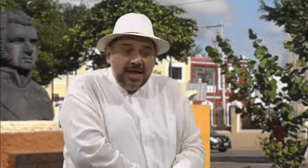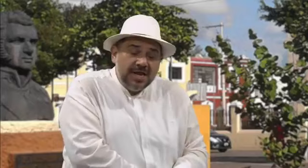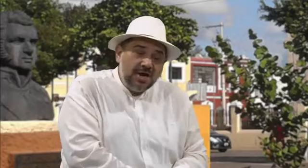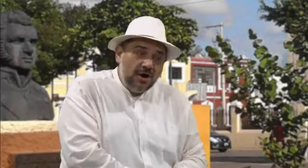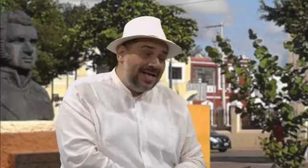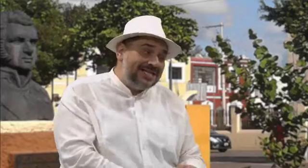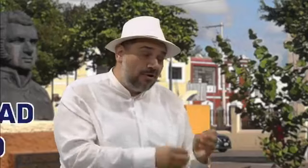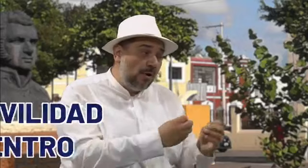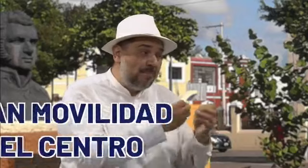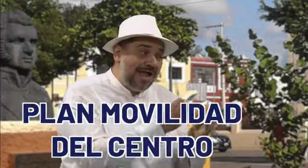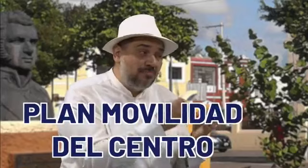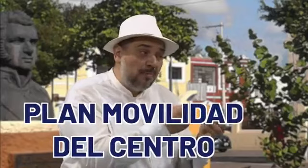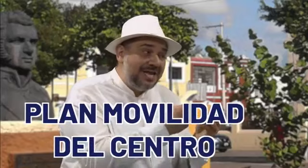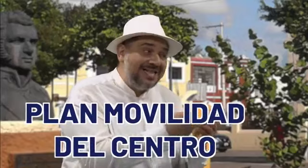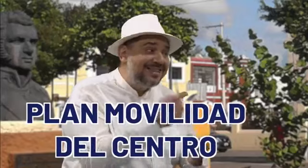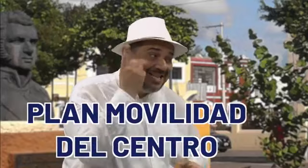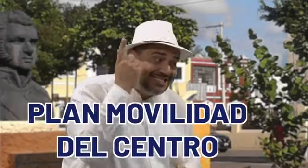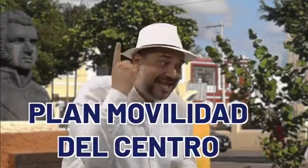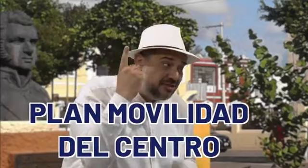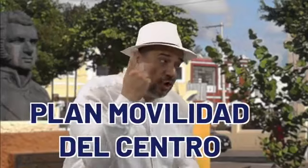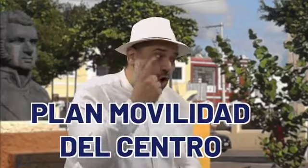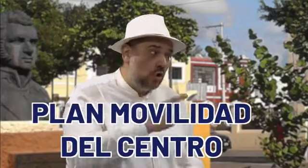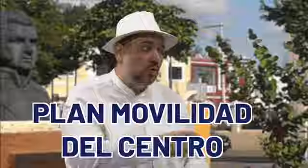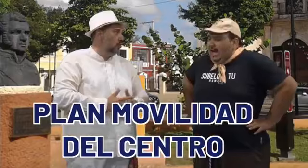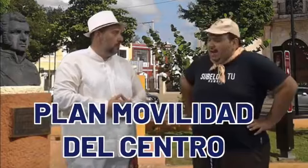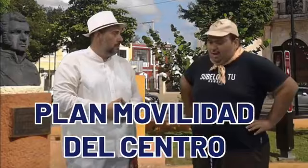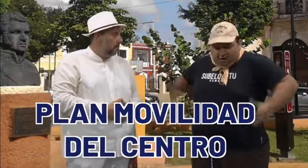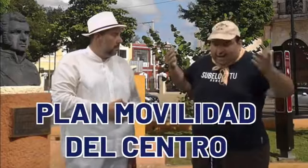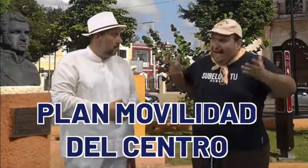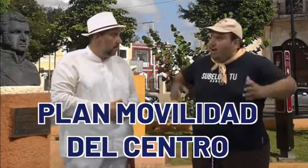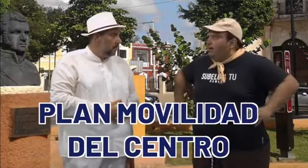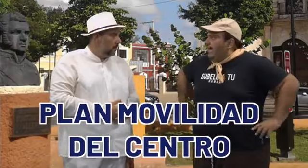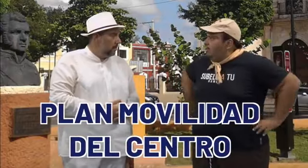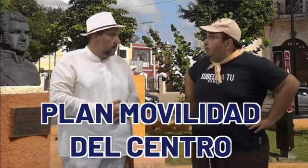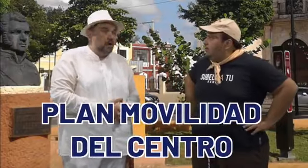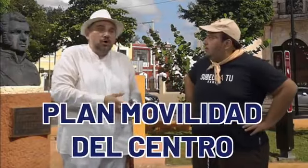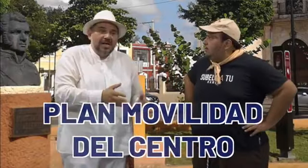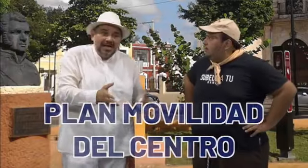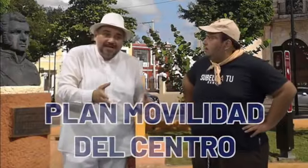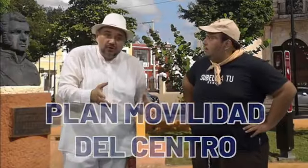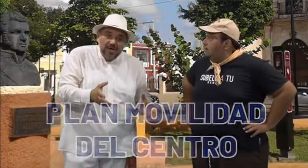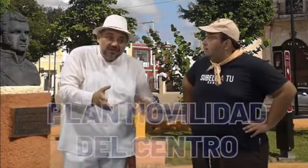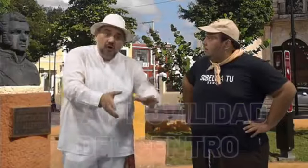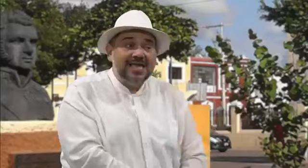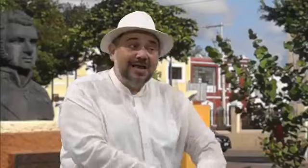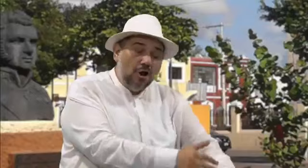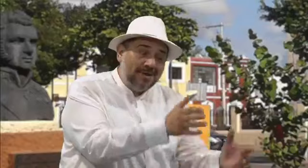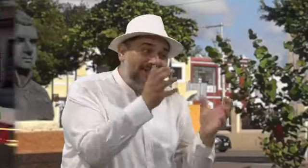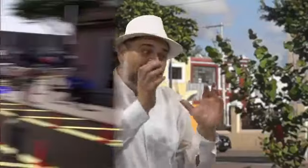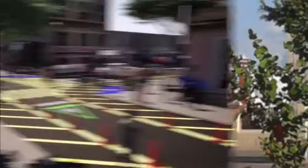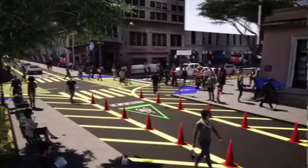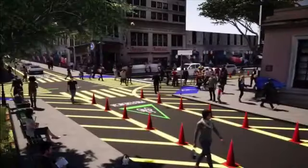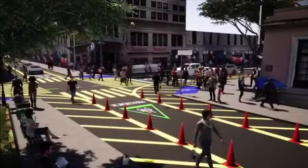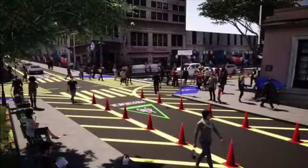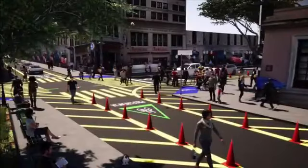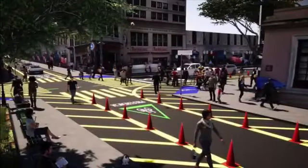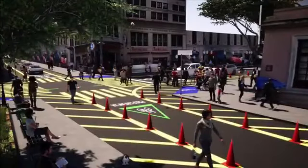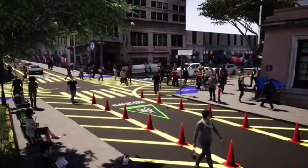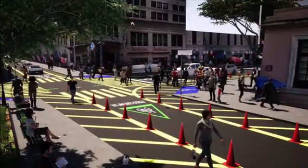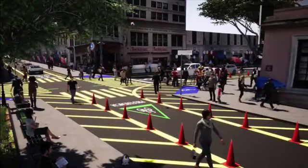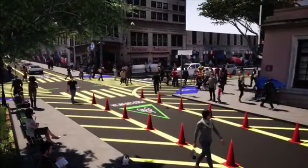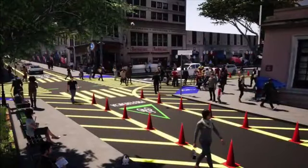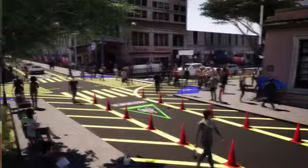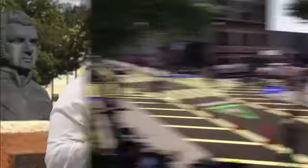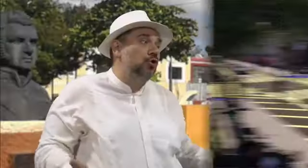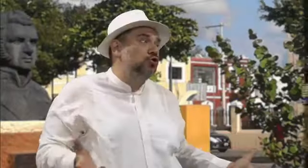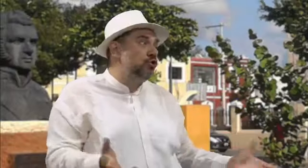lejos. ¡Niño! ¡Es el nuevo plan movilidad del centro! ¡Ah! ¿Y yo qué gano con eso? ¿Cómo que ganas con eso? Que al no haber tanto